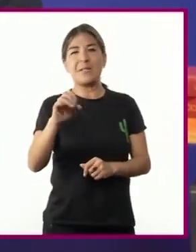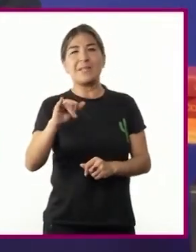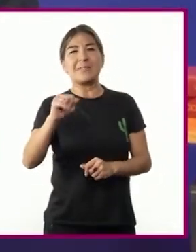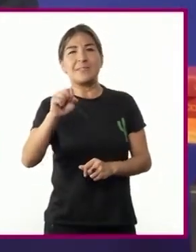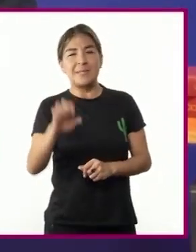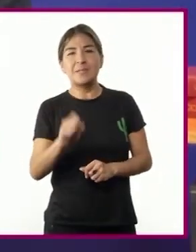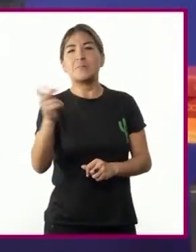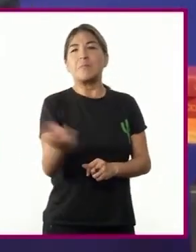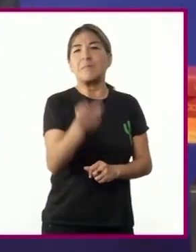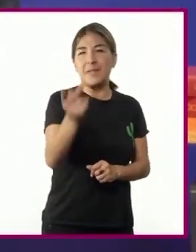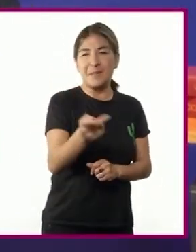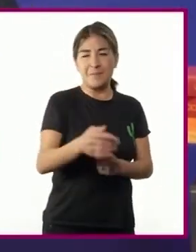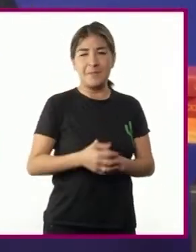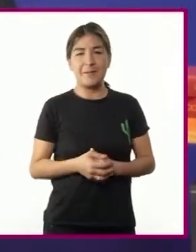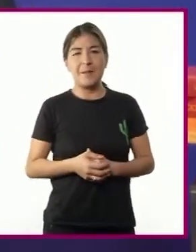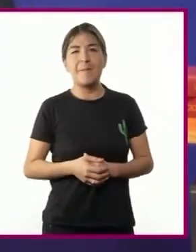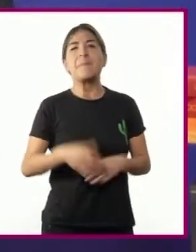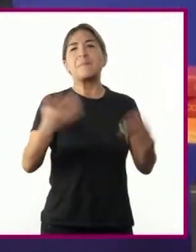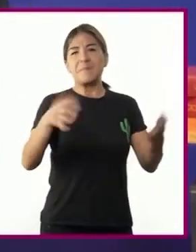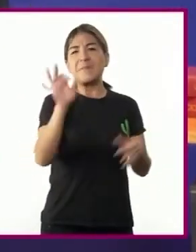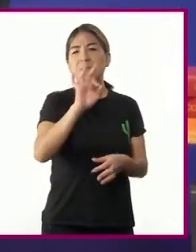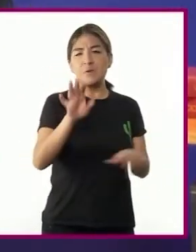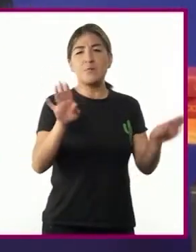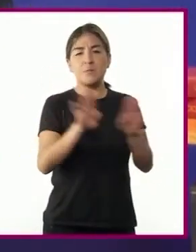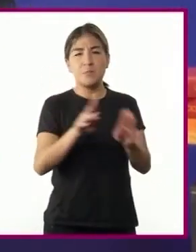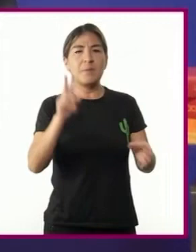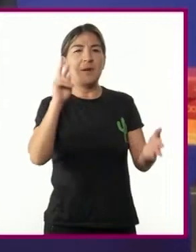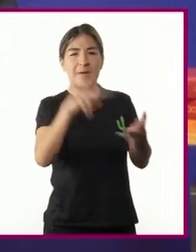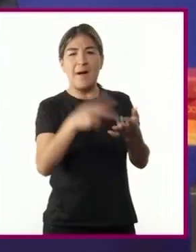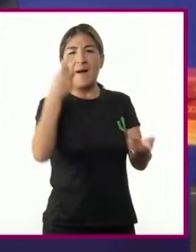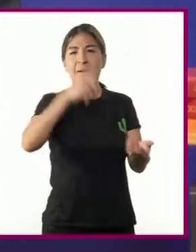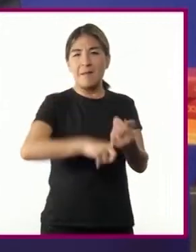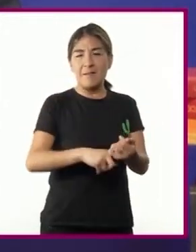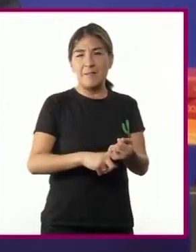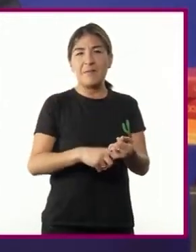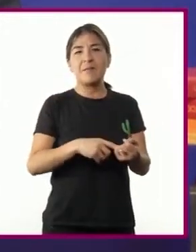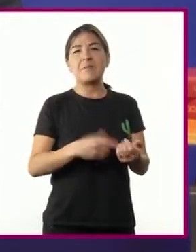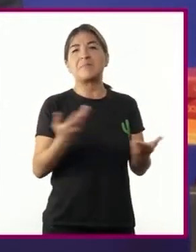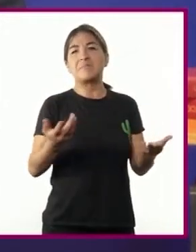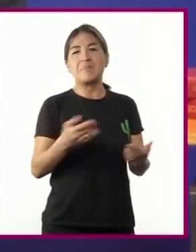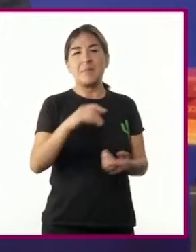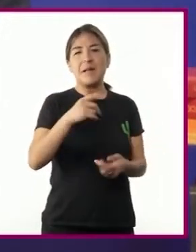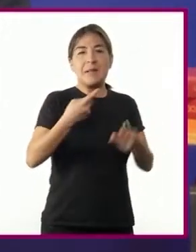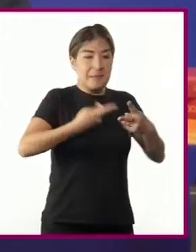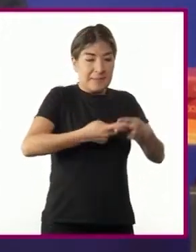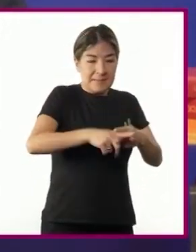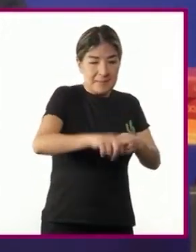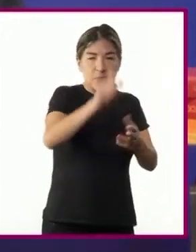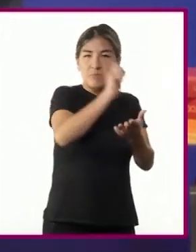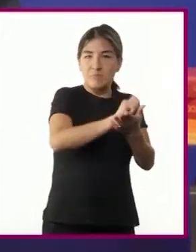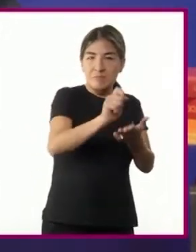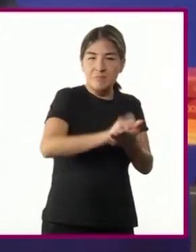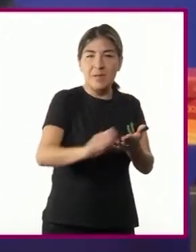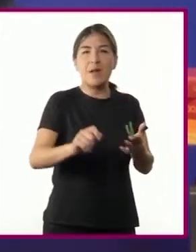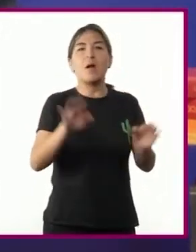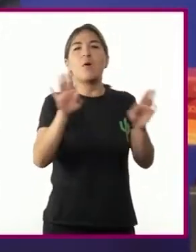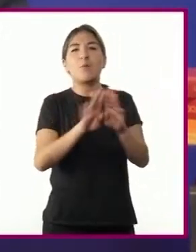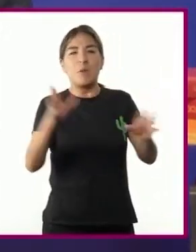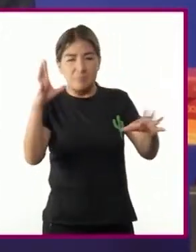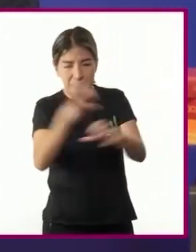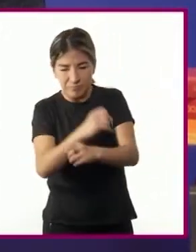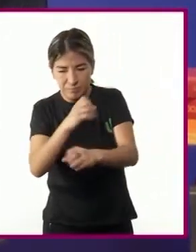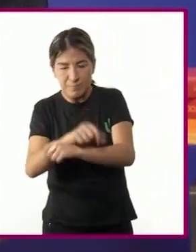significa que es más probable que las encuentre en la introducción, objetivos,